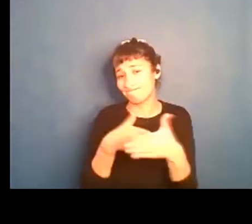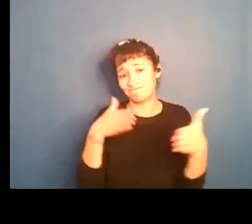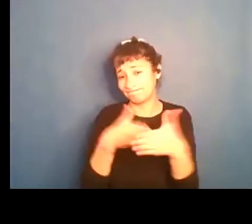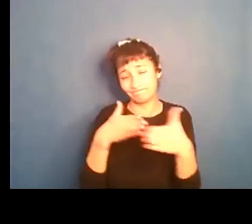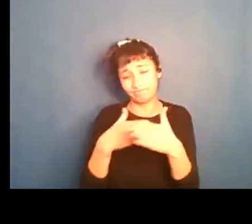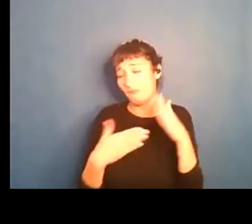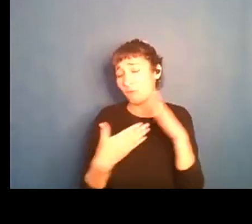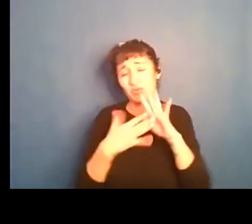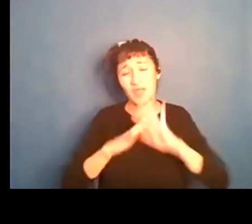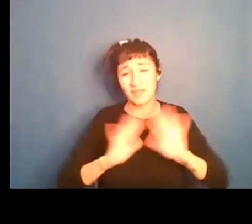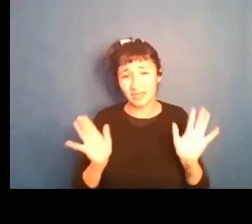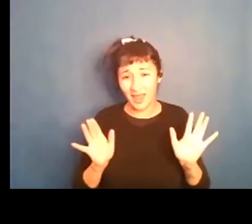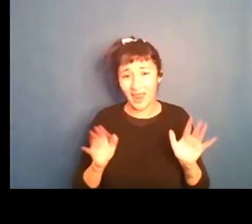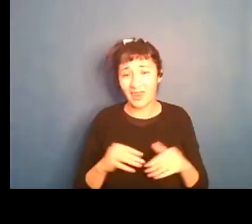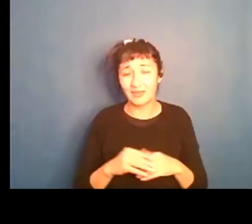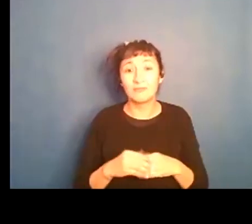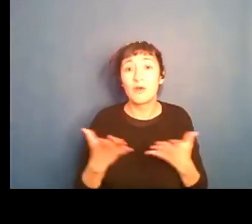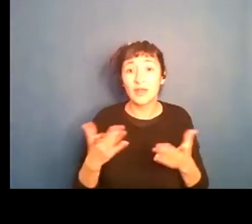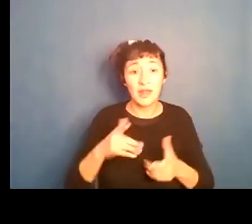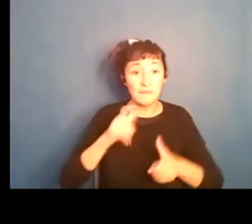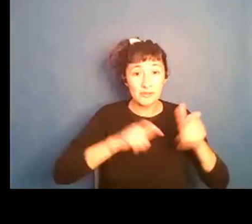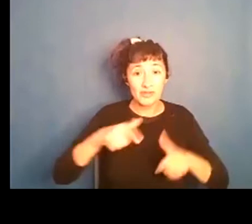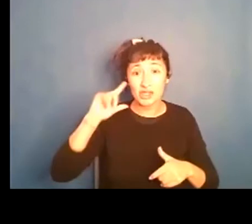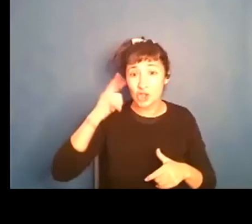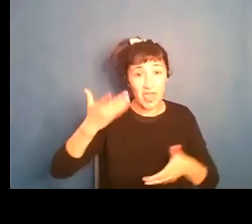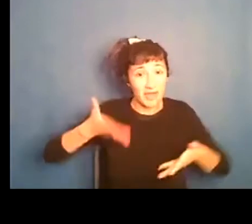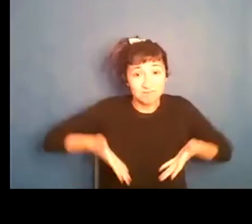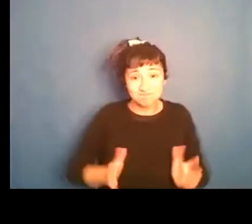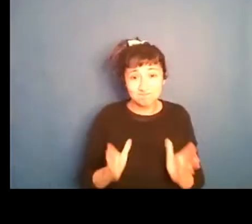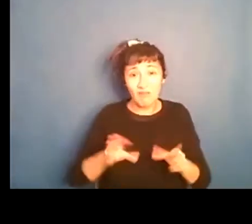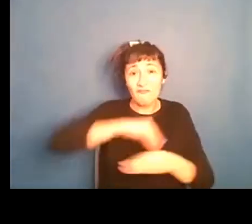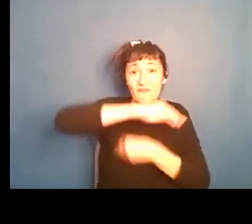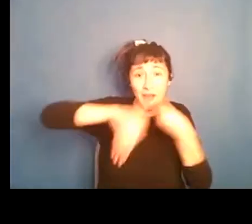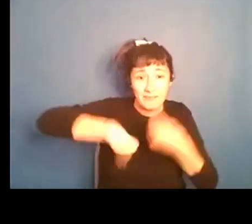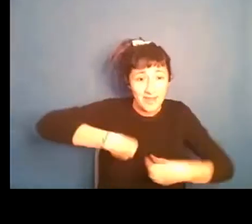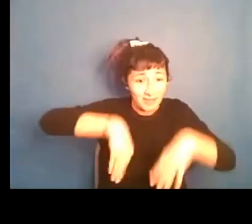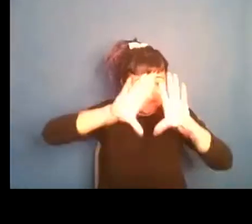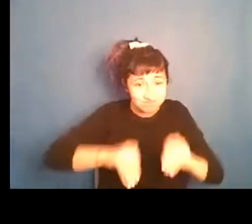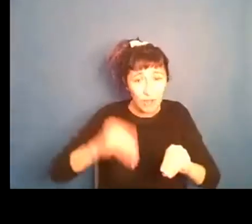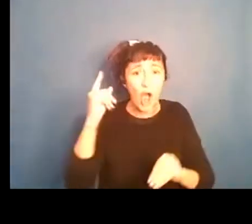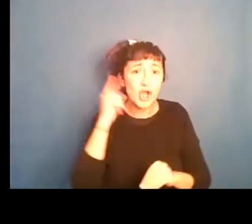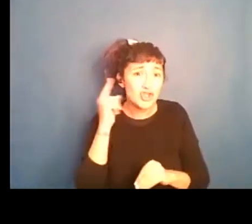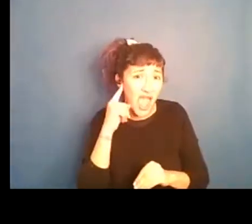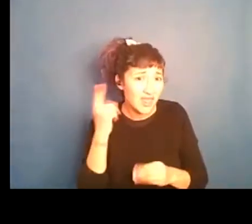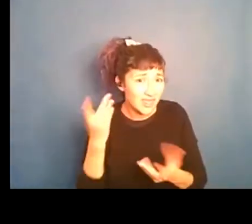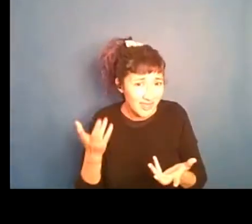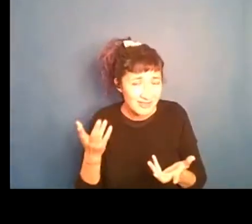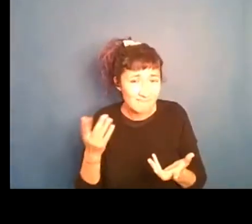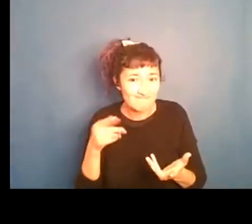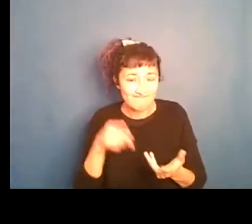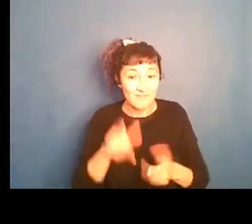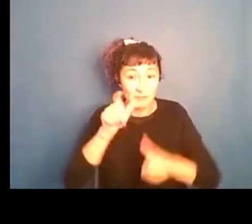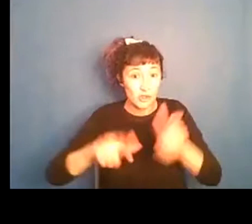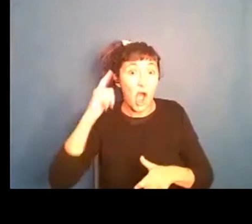de esto? La gran mayoría de las personas sordas nacen en familias y contextos de oyentes. donde eso